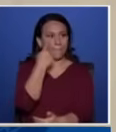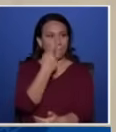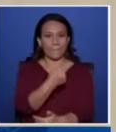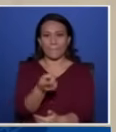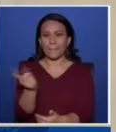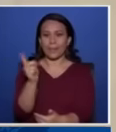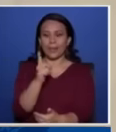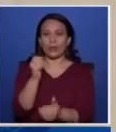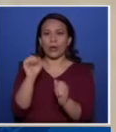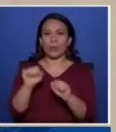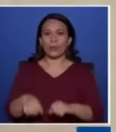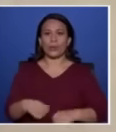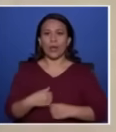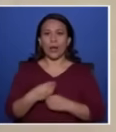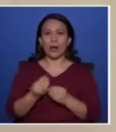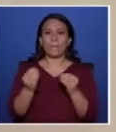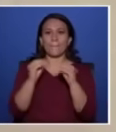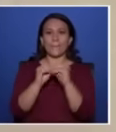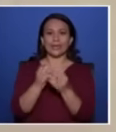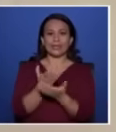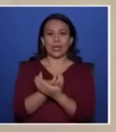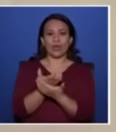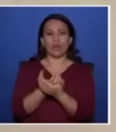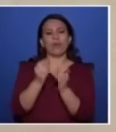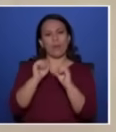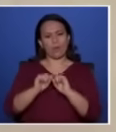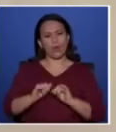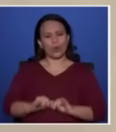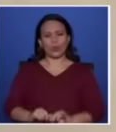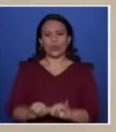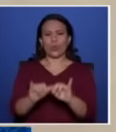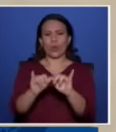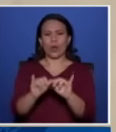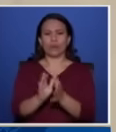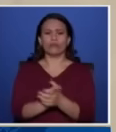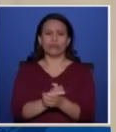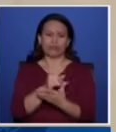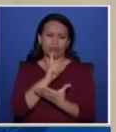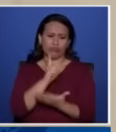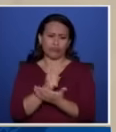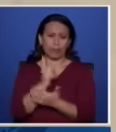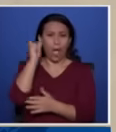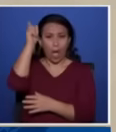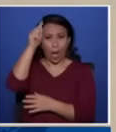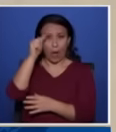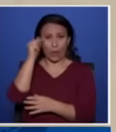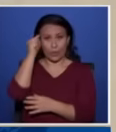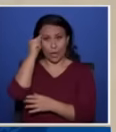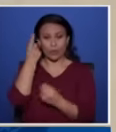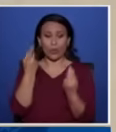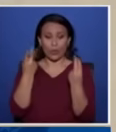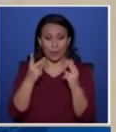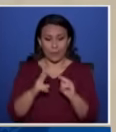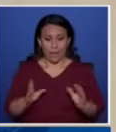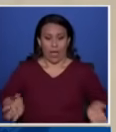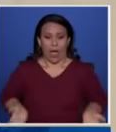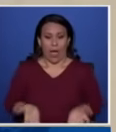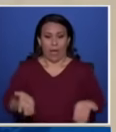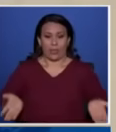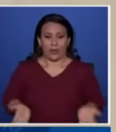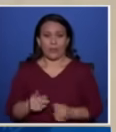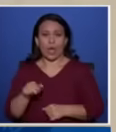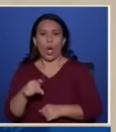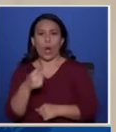ir flexibilizando más para que la economía siga avanzando. Y obviamente que el gobierno también pues vaya impulsando